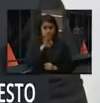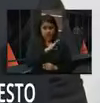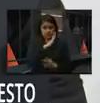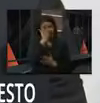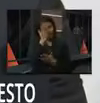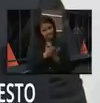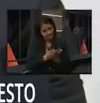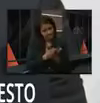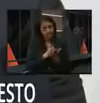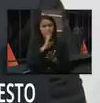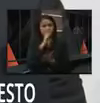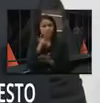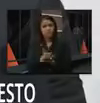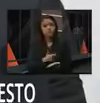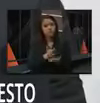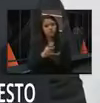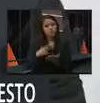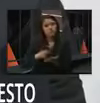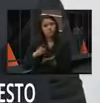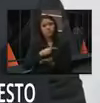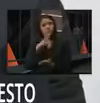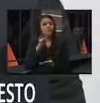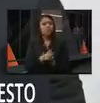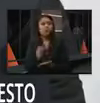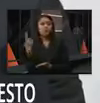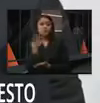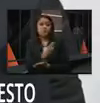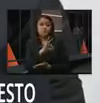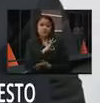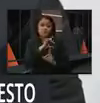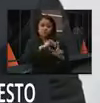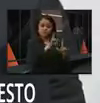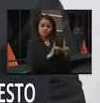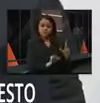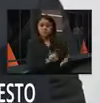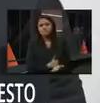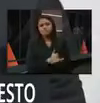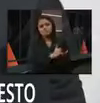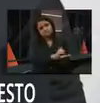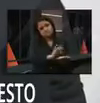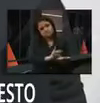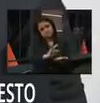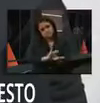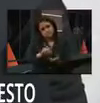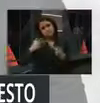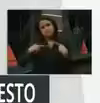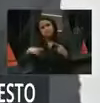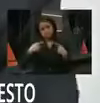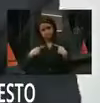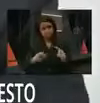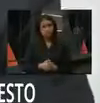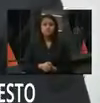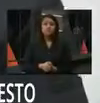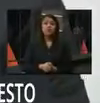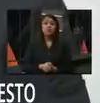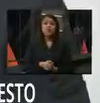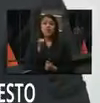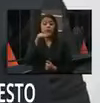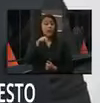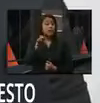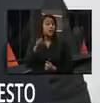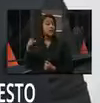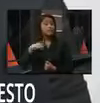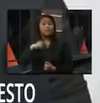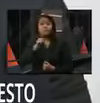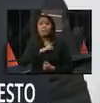y que realmente se aplique lo que se necesita la reactivación del país y en este caso la emergencia de la gente damnificada la línea debe de ser lo mismo